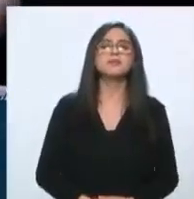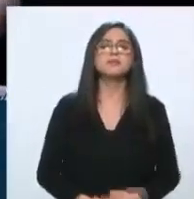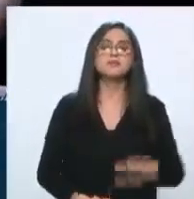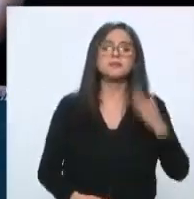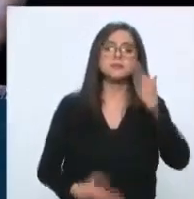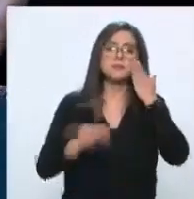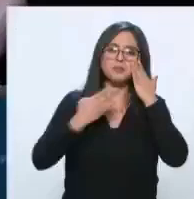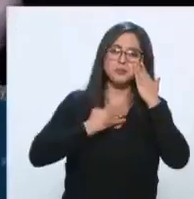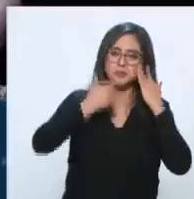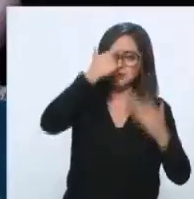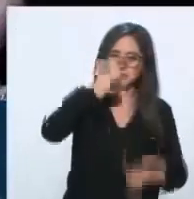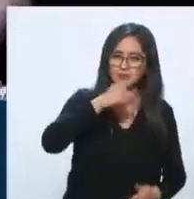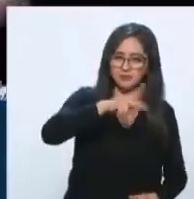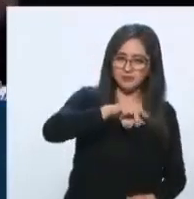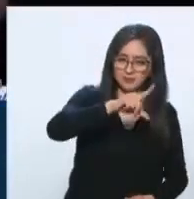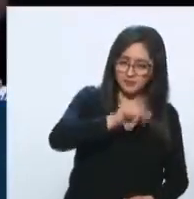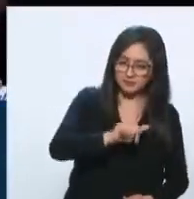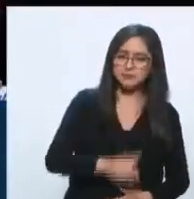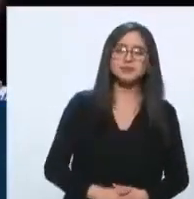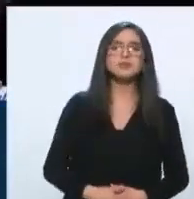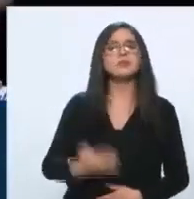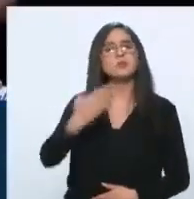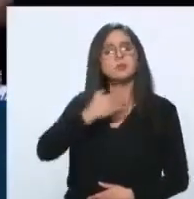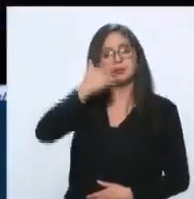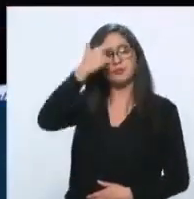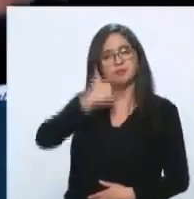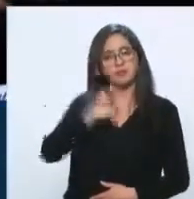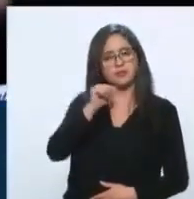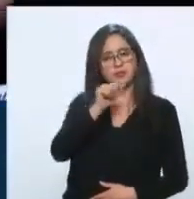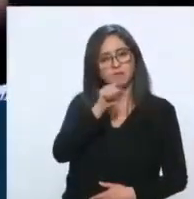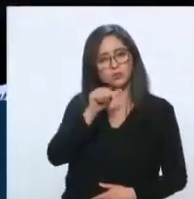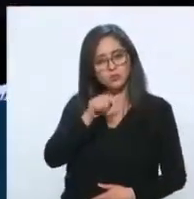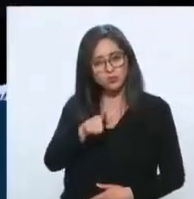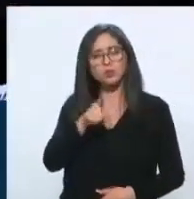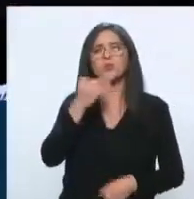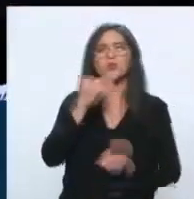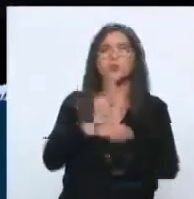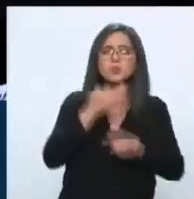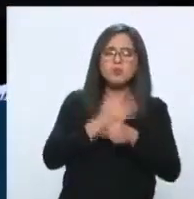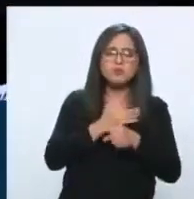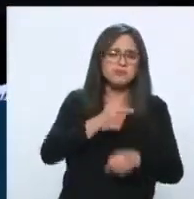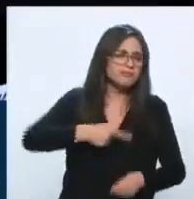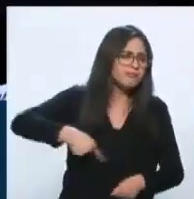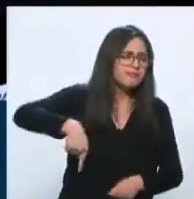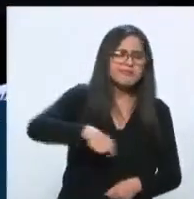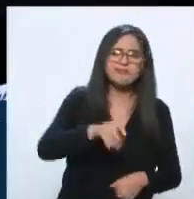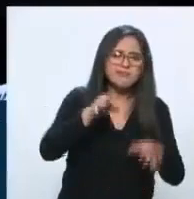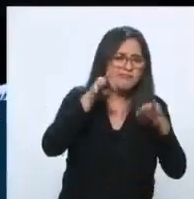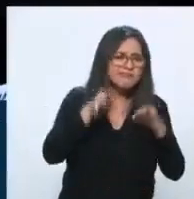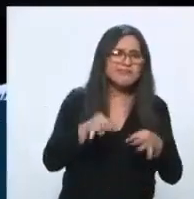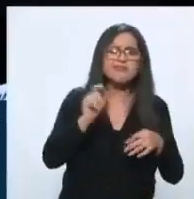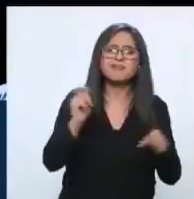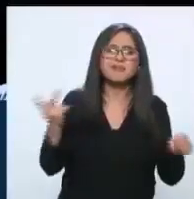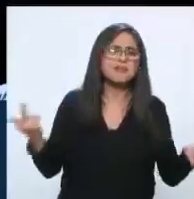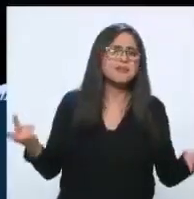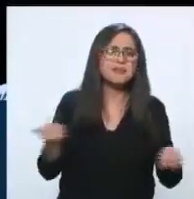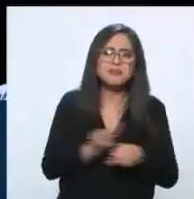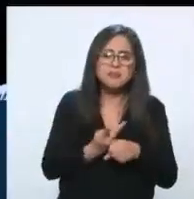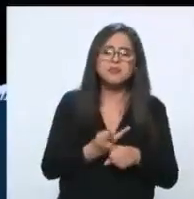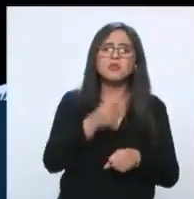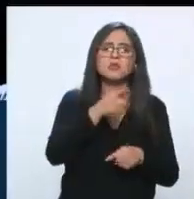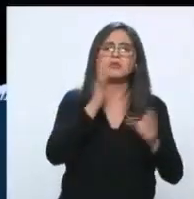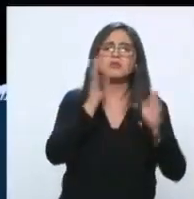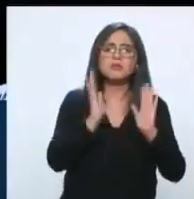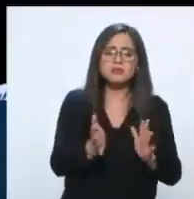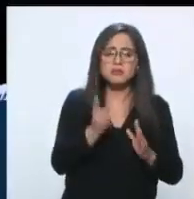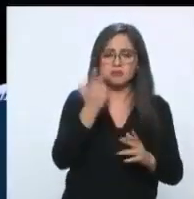bueno, estábamos viendo en primer lugar la dimensión y de qué manera se ha venido comportando en lo que ustedes han